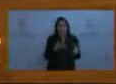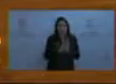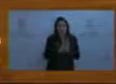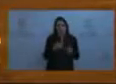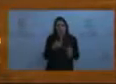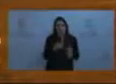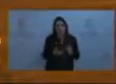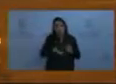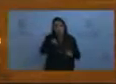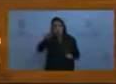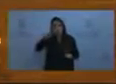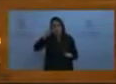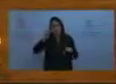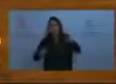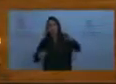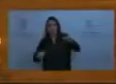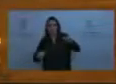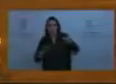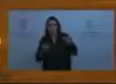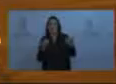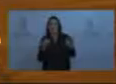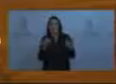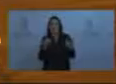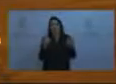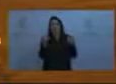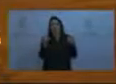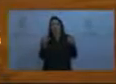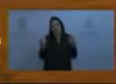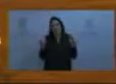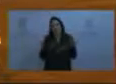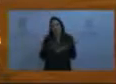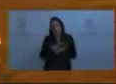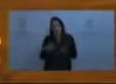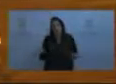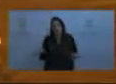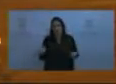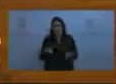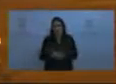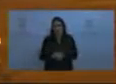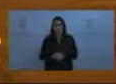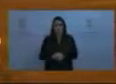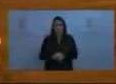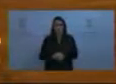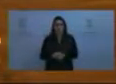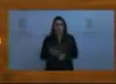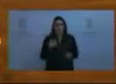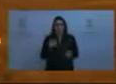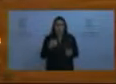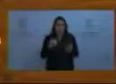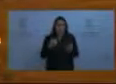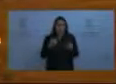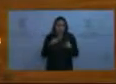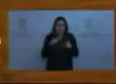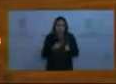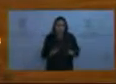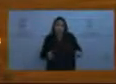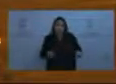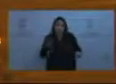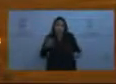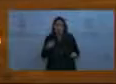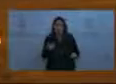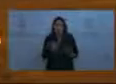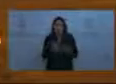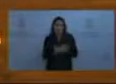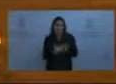desigualdad. Pedimos, en cierto modo, paliar esta desigualdad. No voy a entrar más. Ya tienen la proposición no de ley, que me